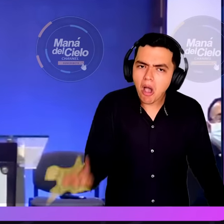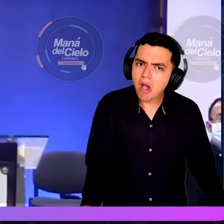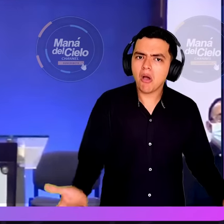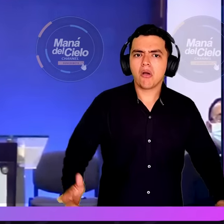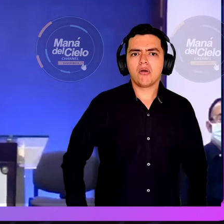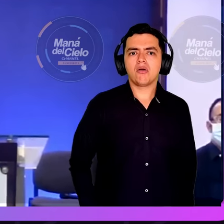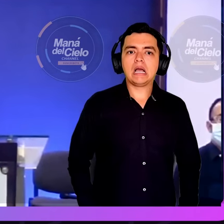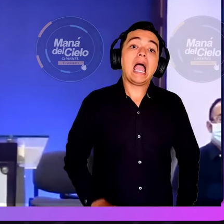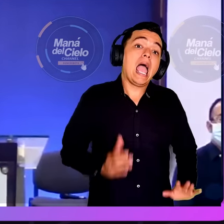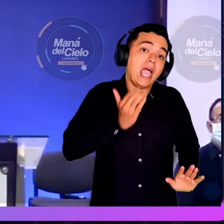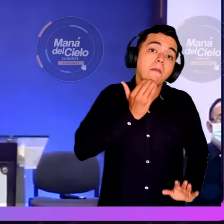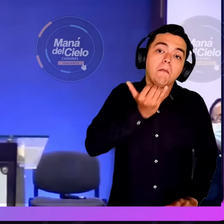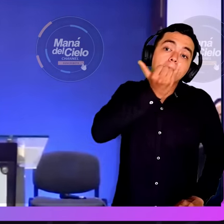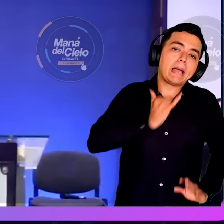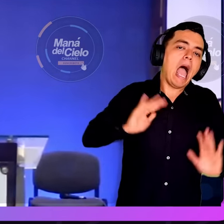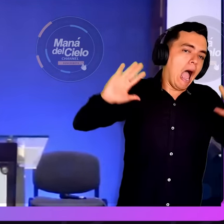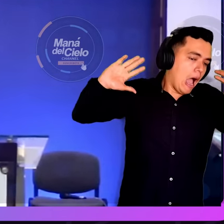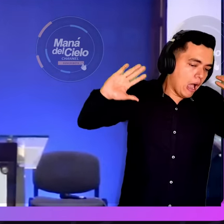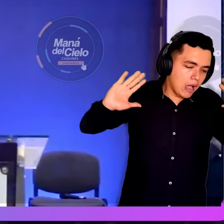que en este programa